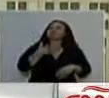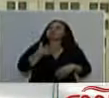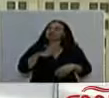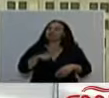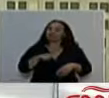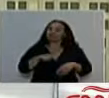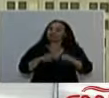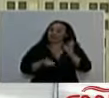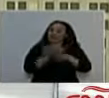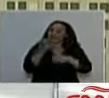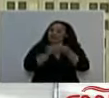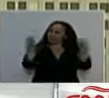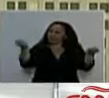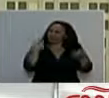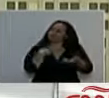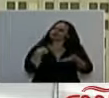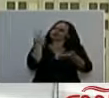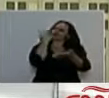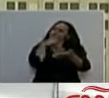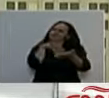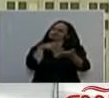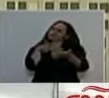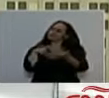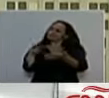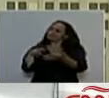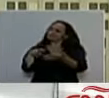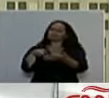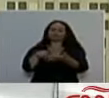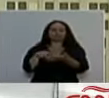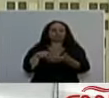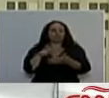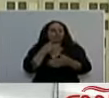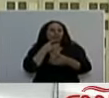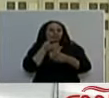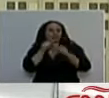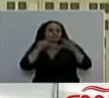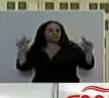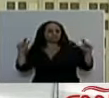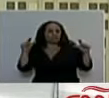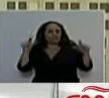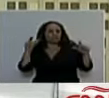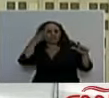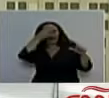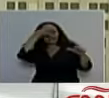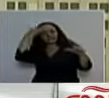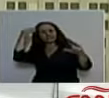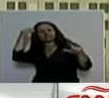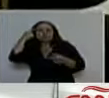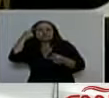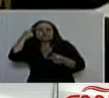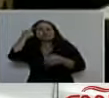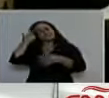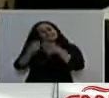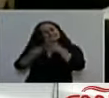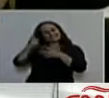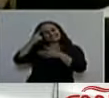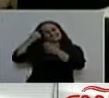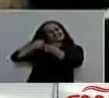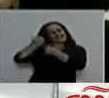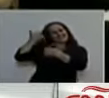Leí esta mañana los diarios y decían, reaparece Cristina. Creo